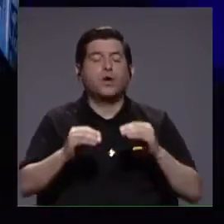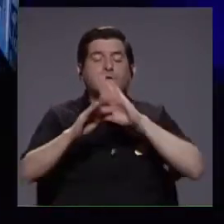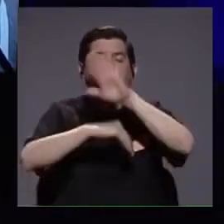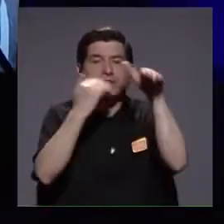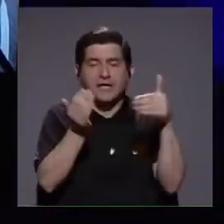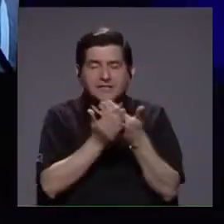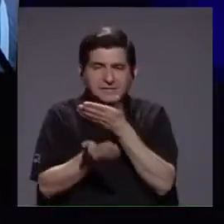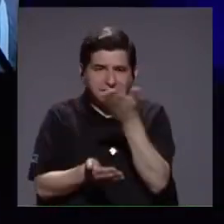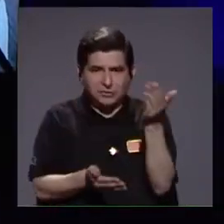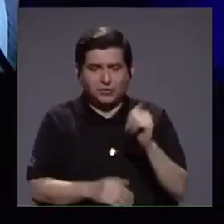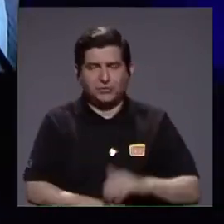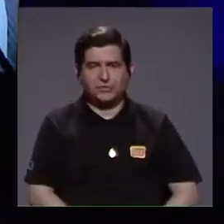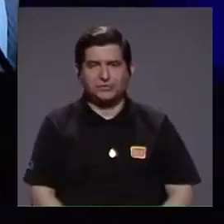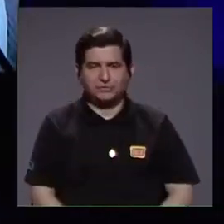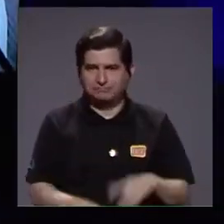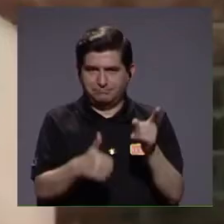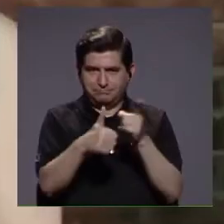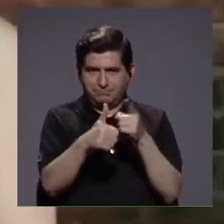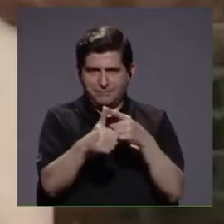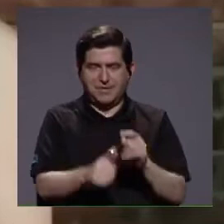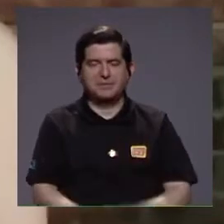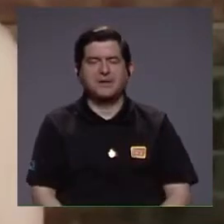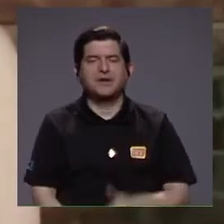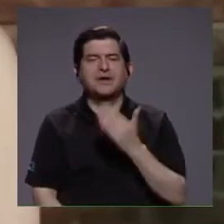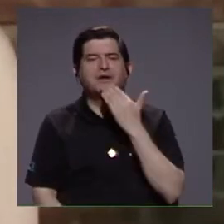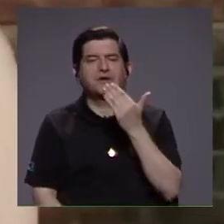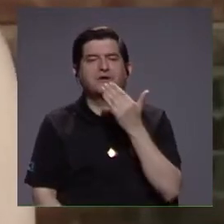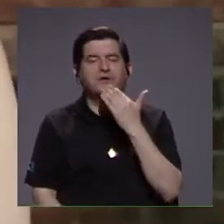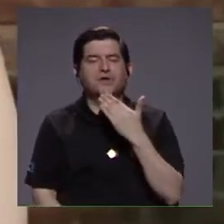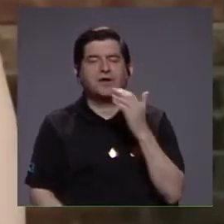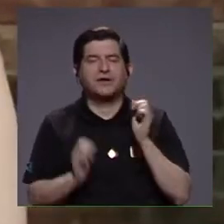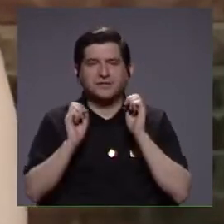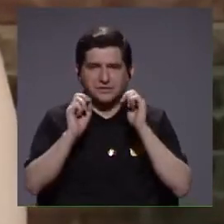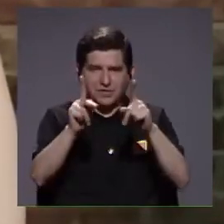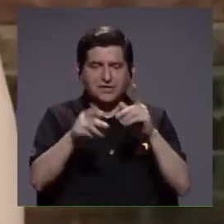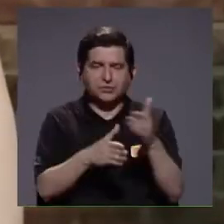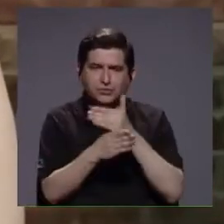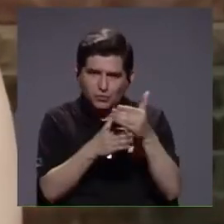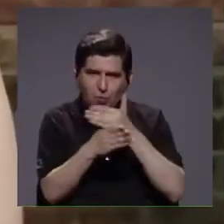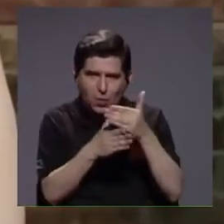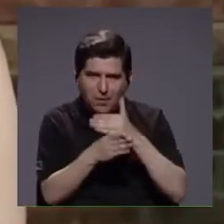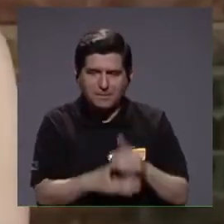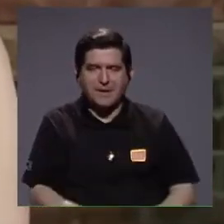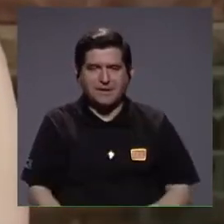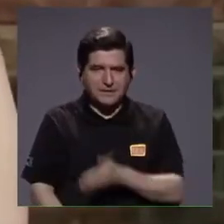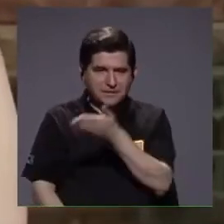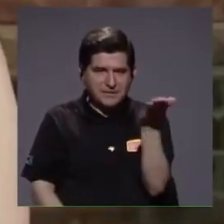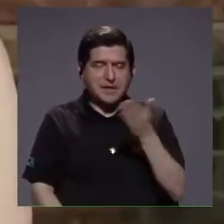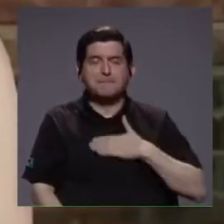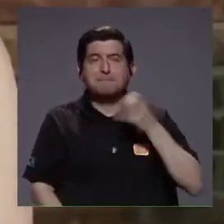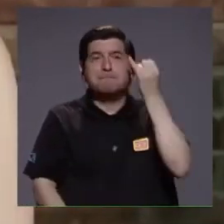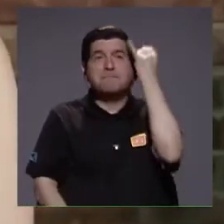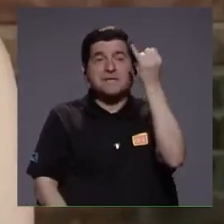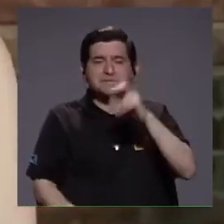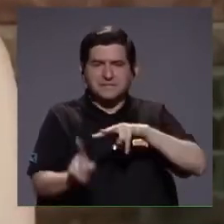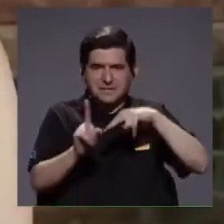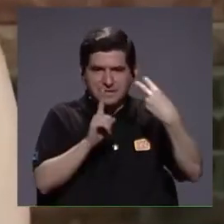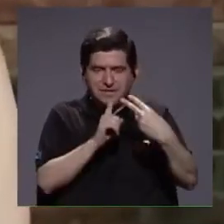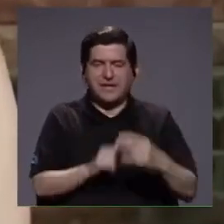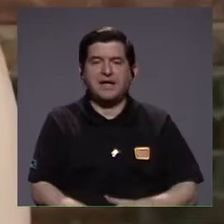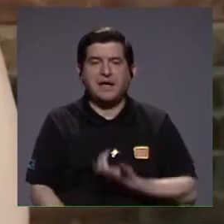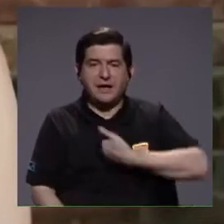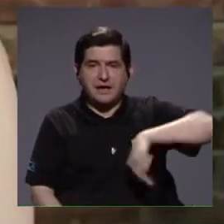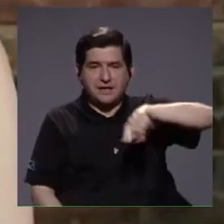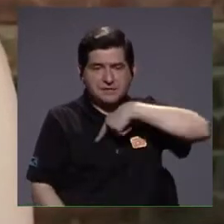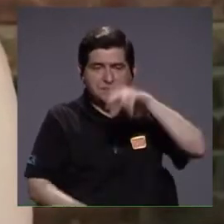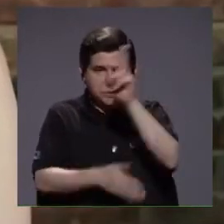Buenos días a todas y todos. Primeramente, quiero darles las gracias por esta oportunidad de compartir con ustedes mis ideas y mi visión